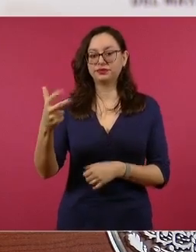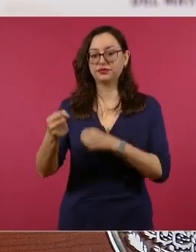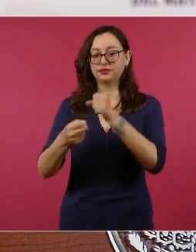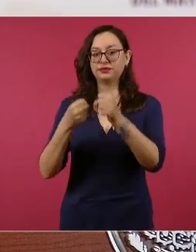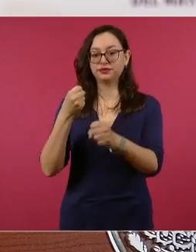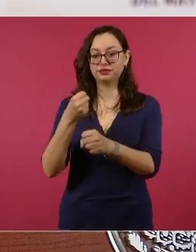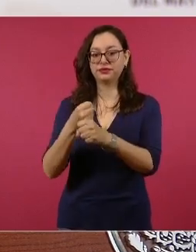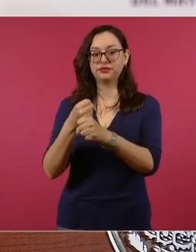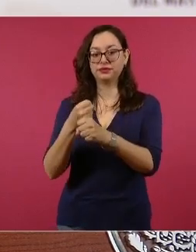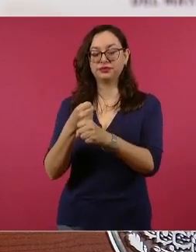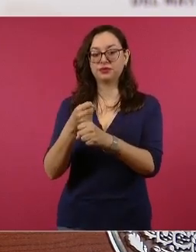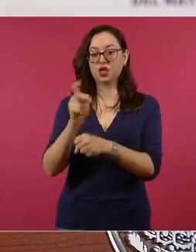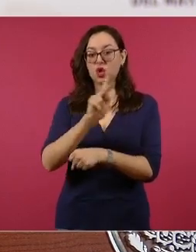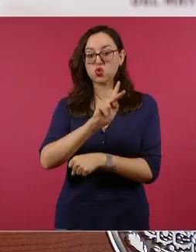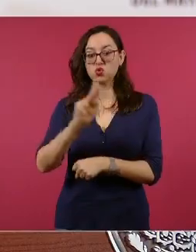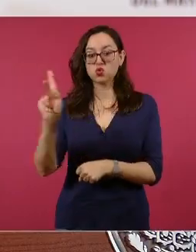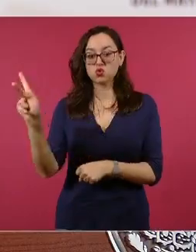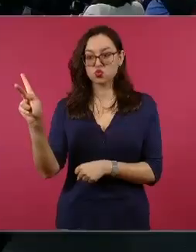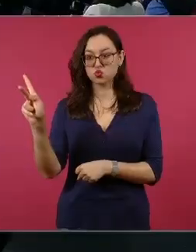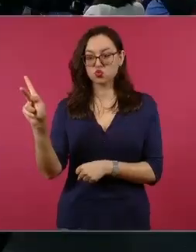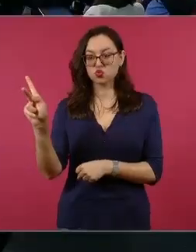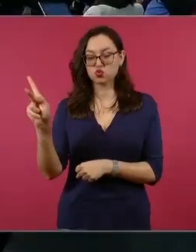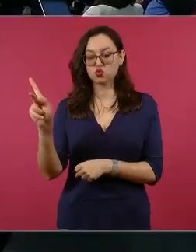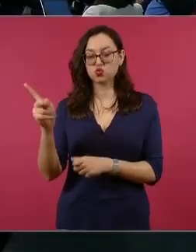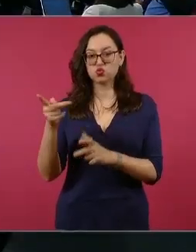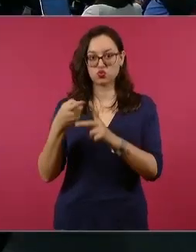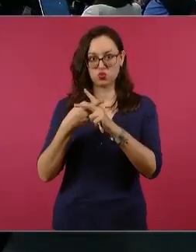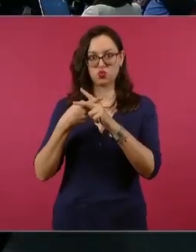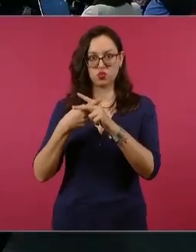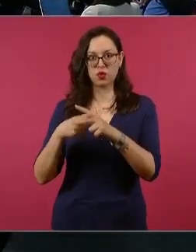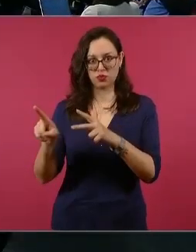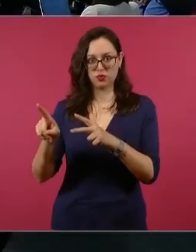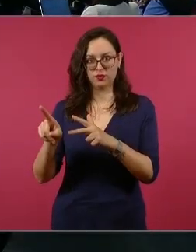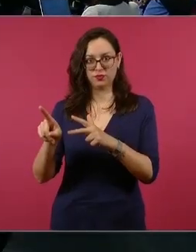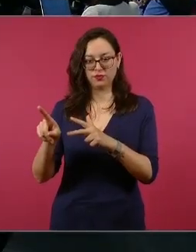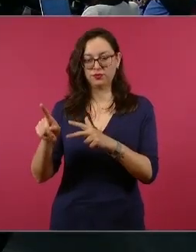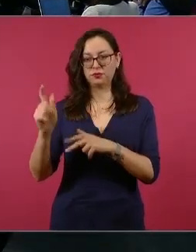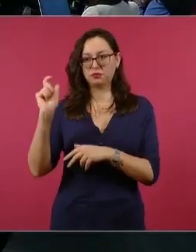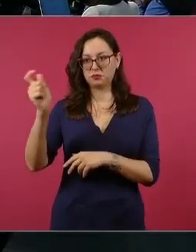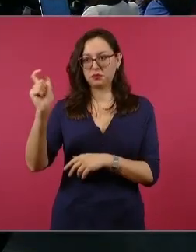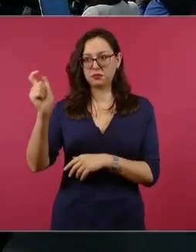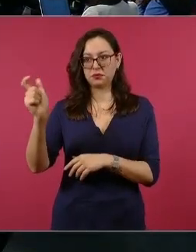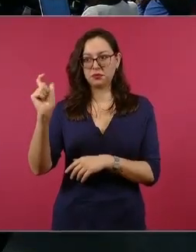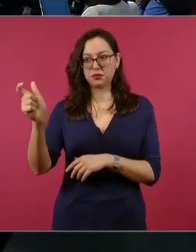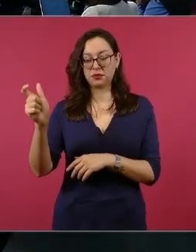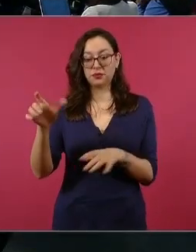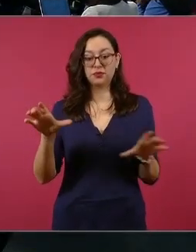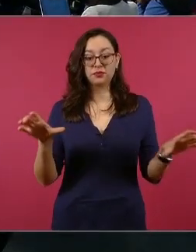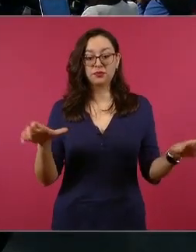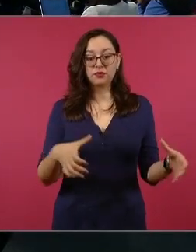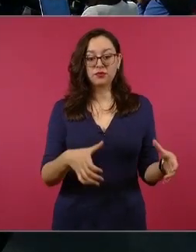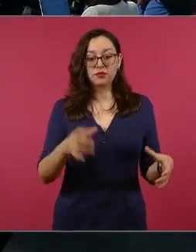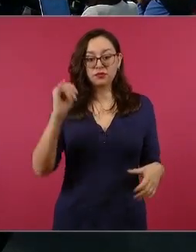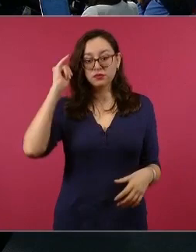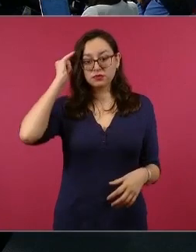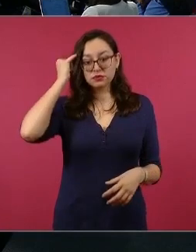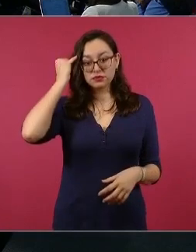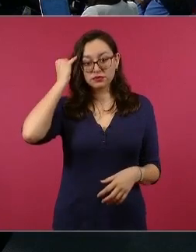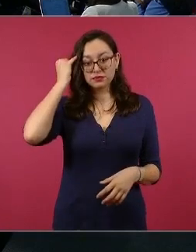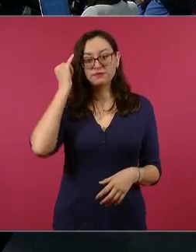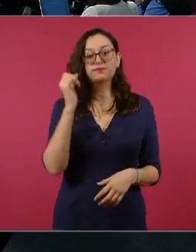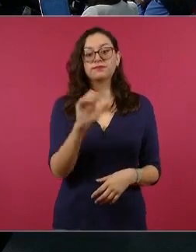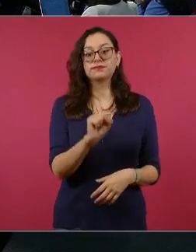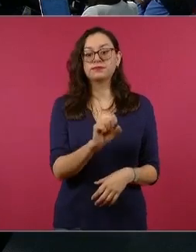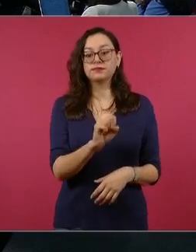universal y 65 para comunidades indígenas,